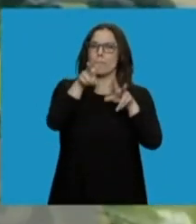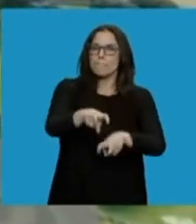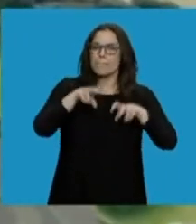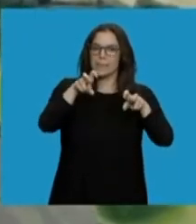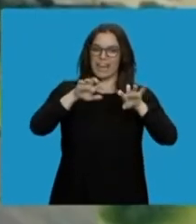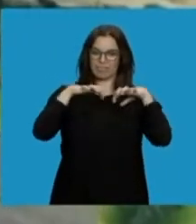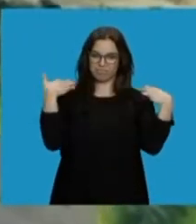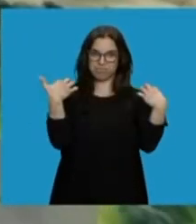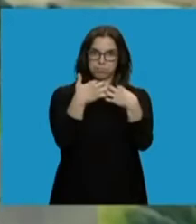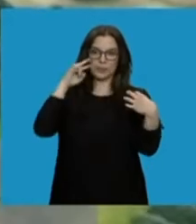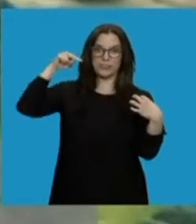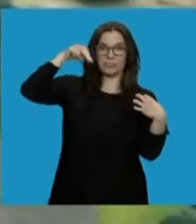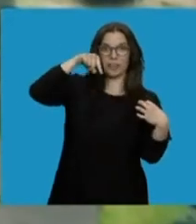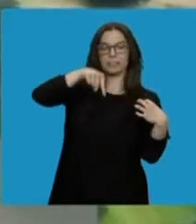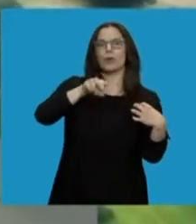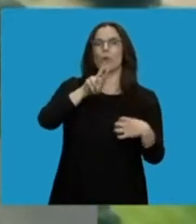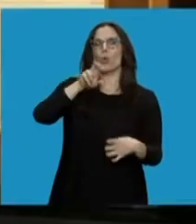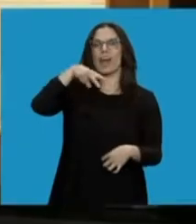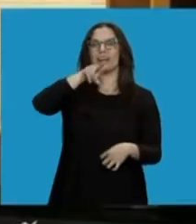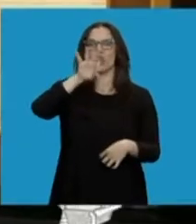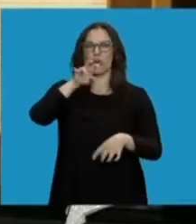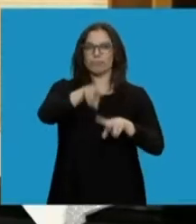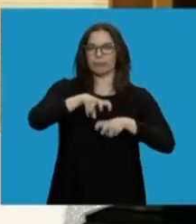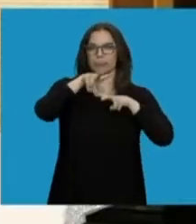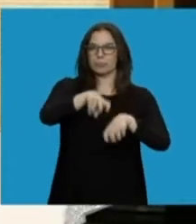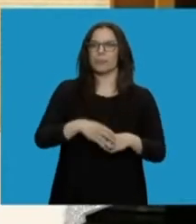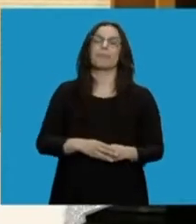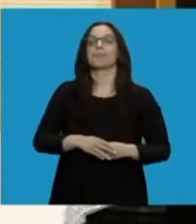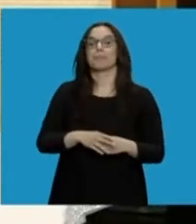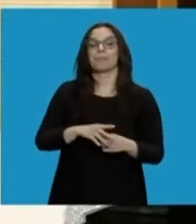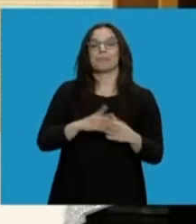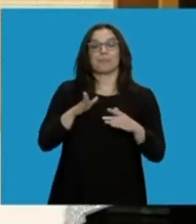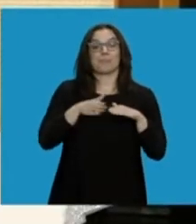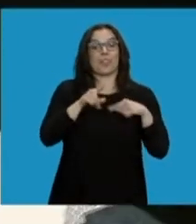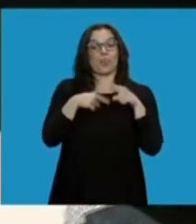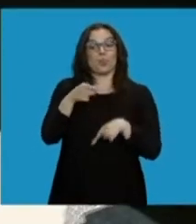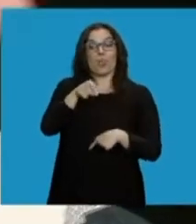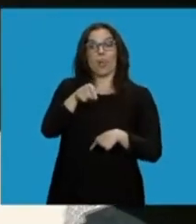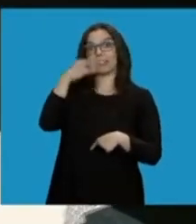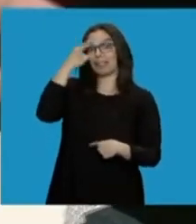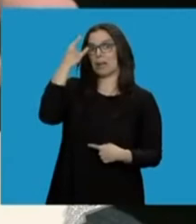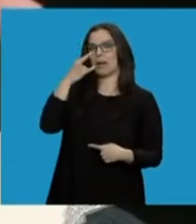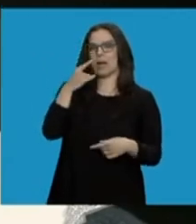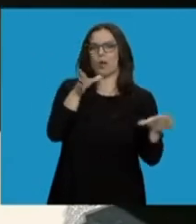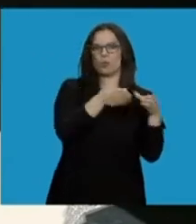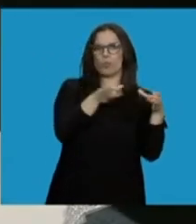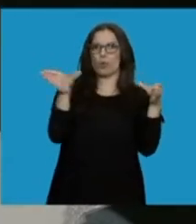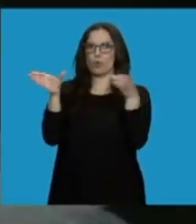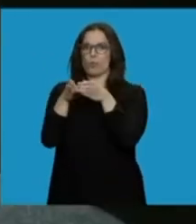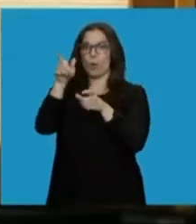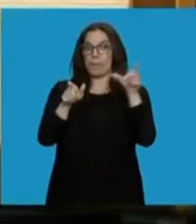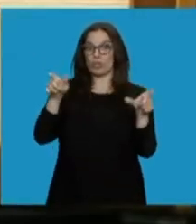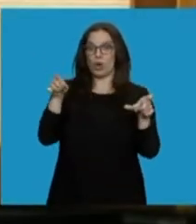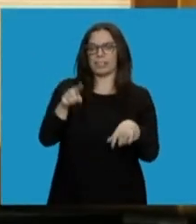a cielo abierto de mineral de uranio. Esto provoca en Salamanca un desencuentro entre dos grupos de ciudadanos